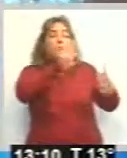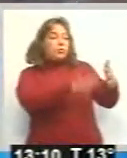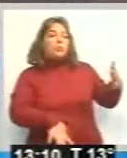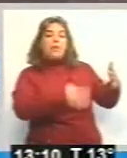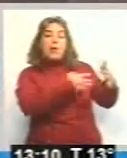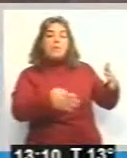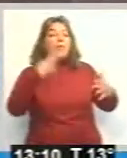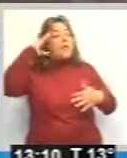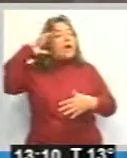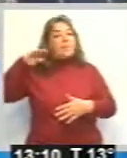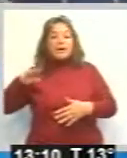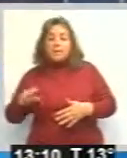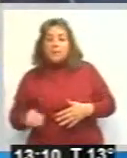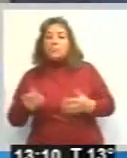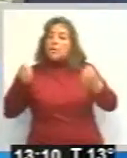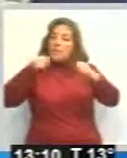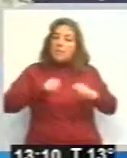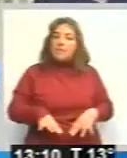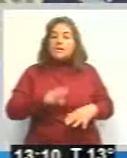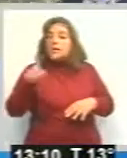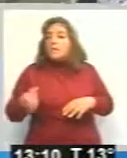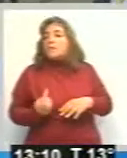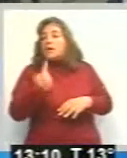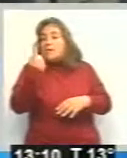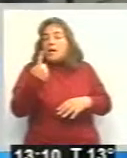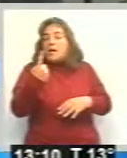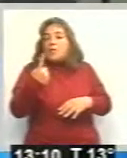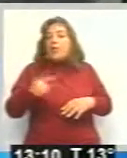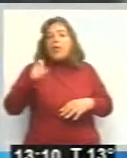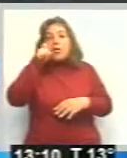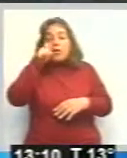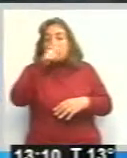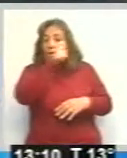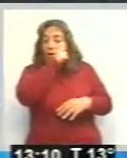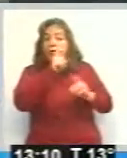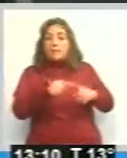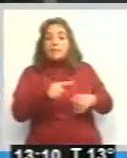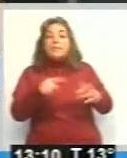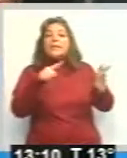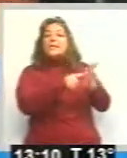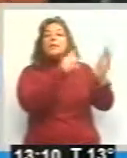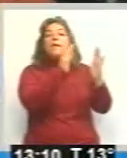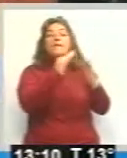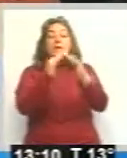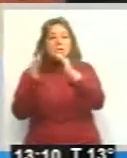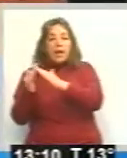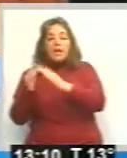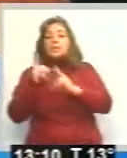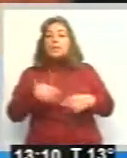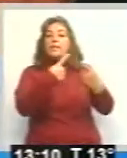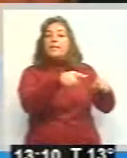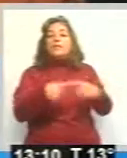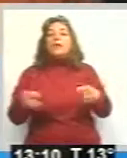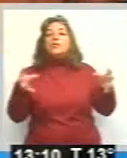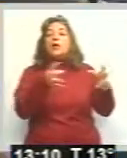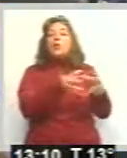de capacitación que lo vamos a iniciar. Primero en los SIC, también lo vamos a hacer en los centros vecinales, a través también de distintos grupos ubicados